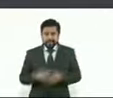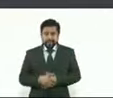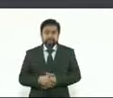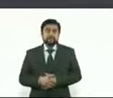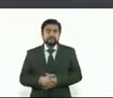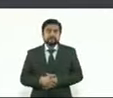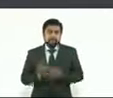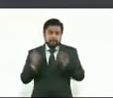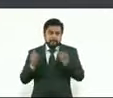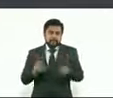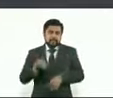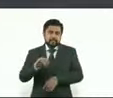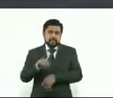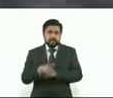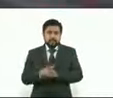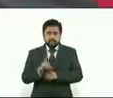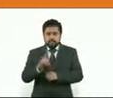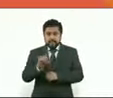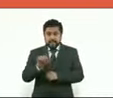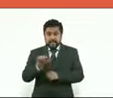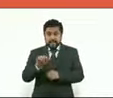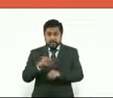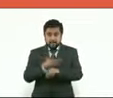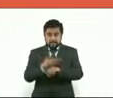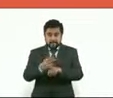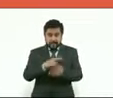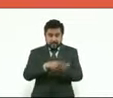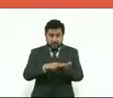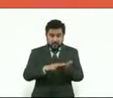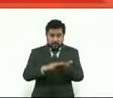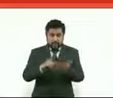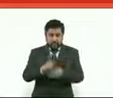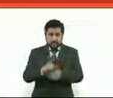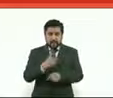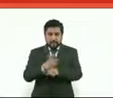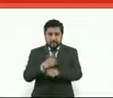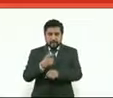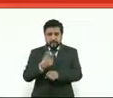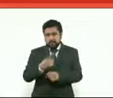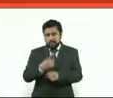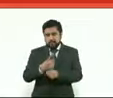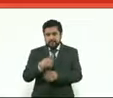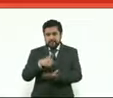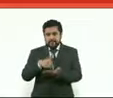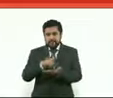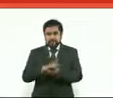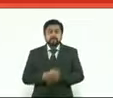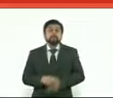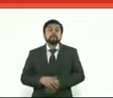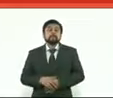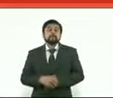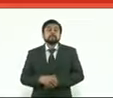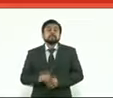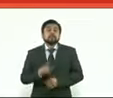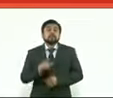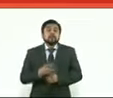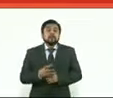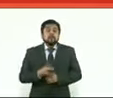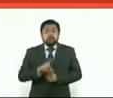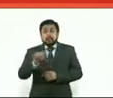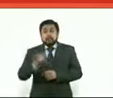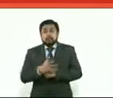Darío Castro, adelante. Y pegadito Eloy Sánchez en este duelo por la primera posición. Mientras